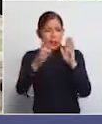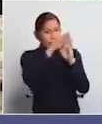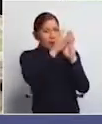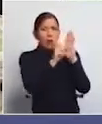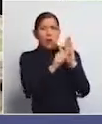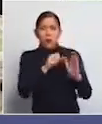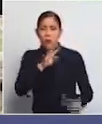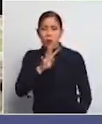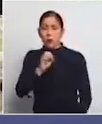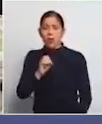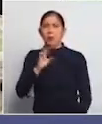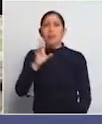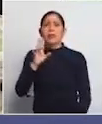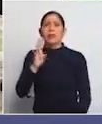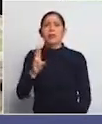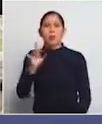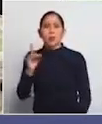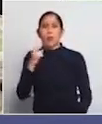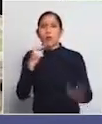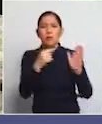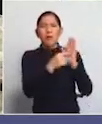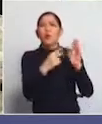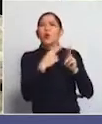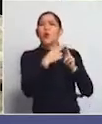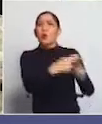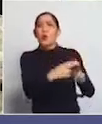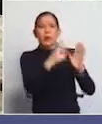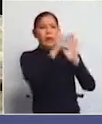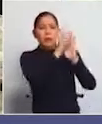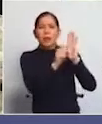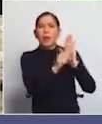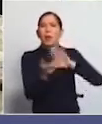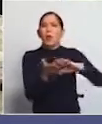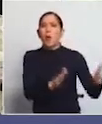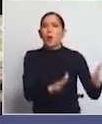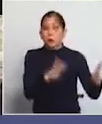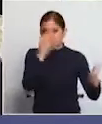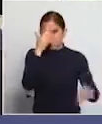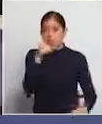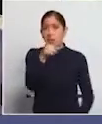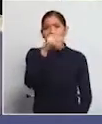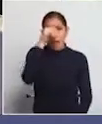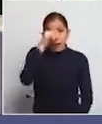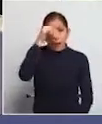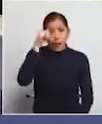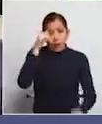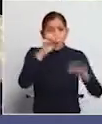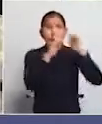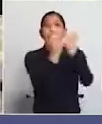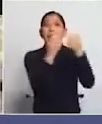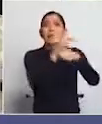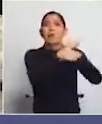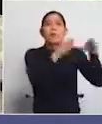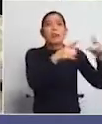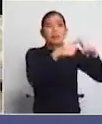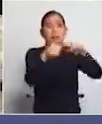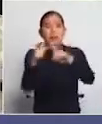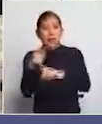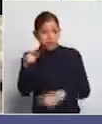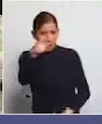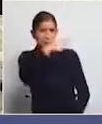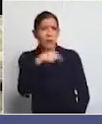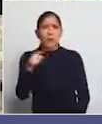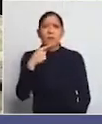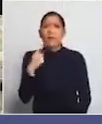4078, denominado el decreto de la muerte, implementado por la señora Áñez y todo su gabinete. Según Michel, la observación es más de forma que de